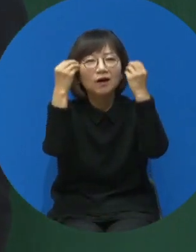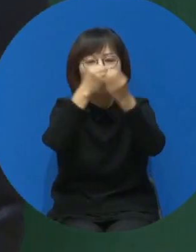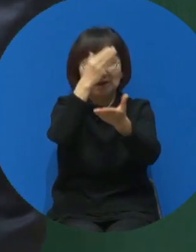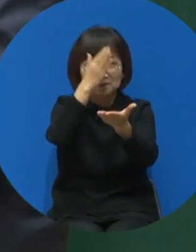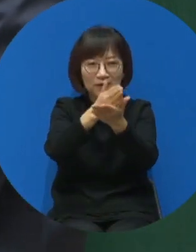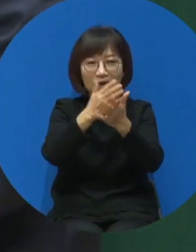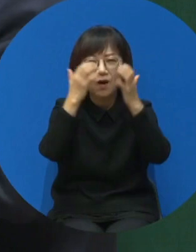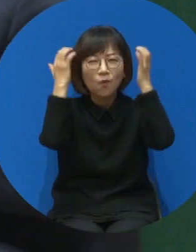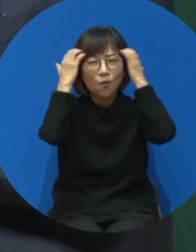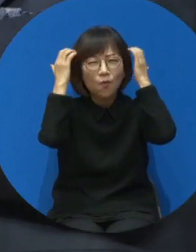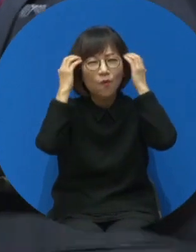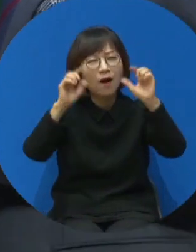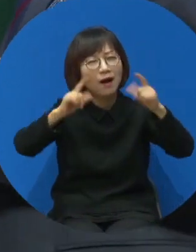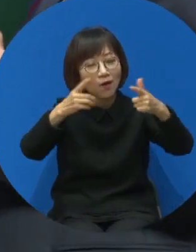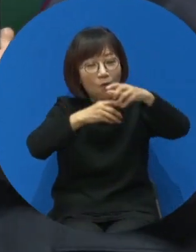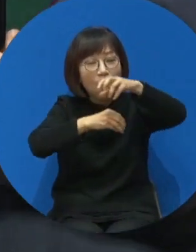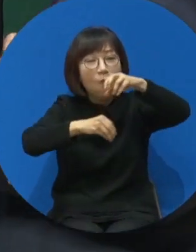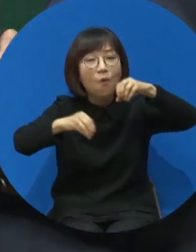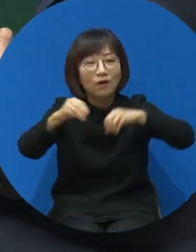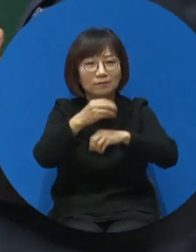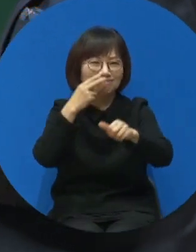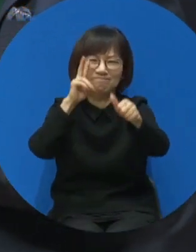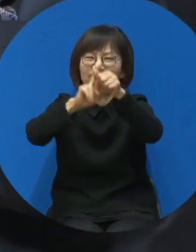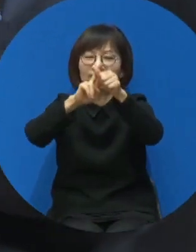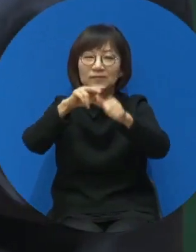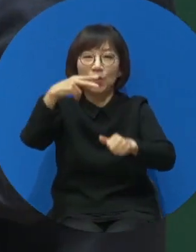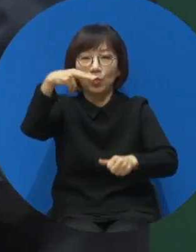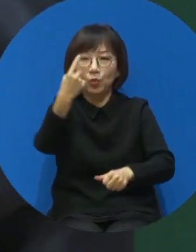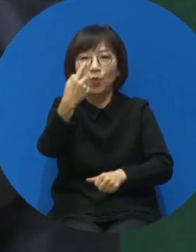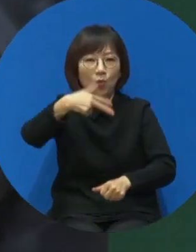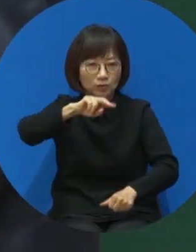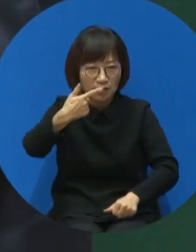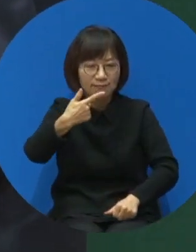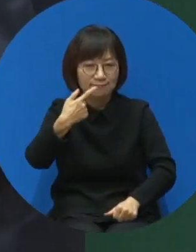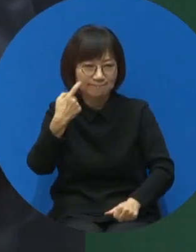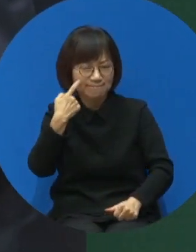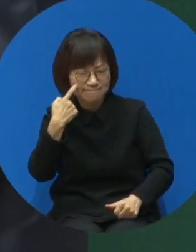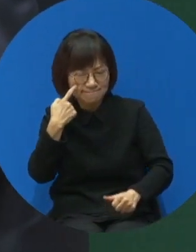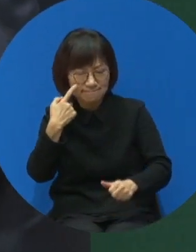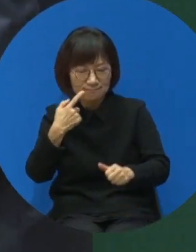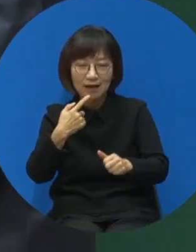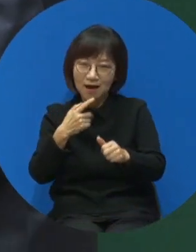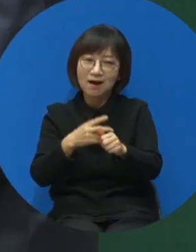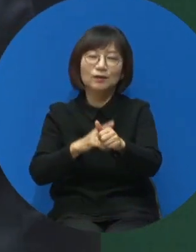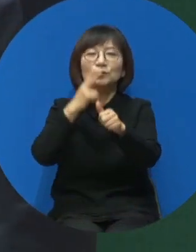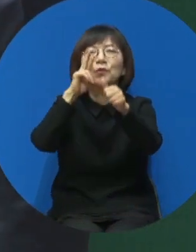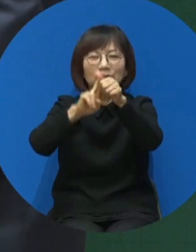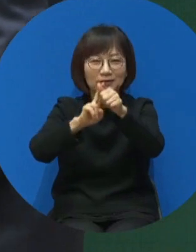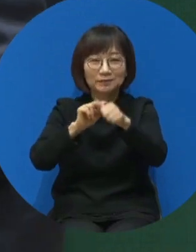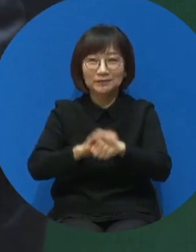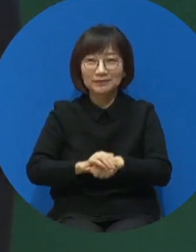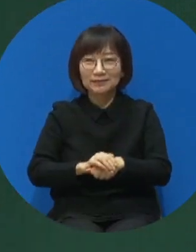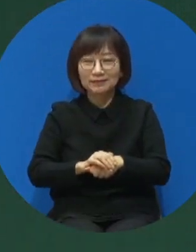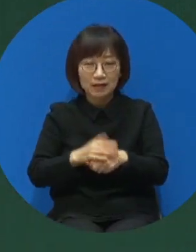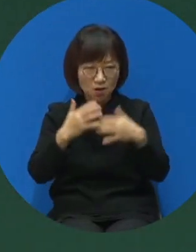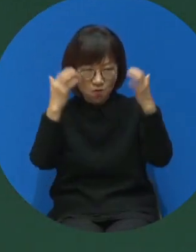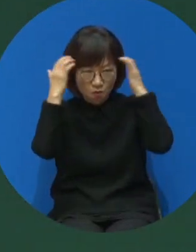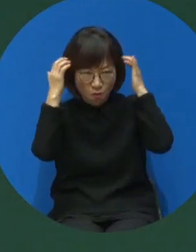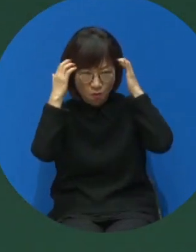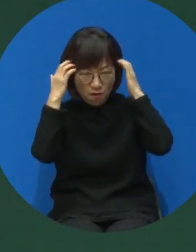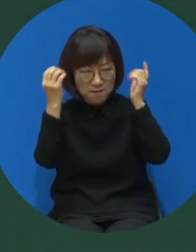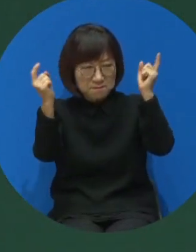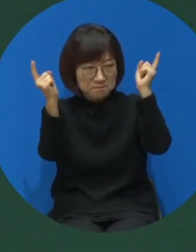todo el sufrimiento que están enfrentando no es sufrimiento si no es un desafío autónomo mundo tendrá